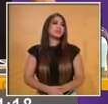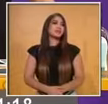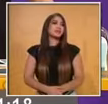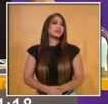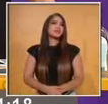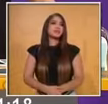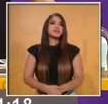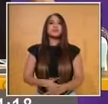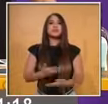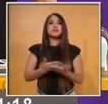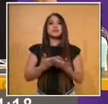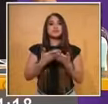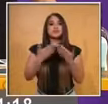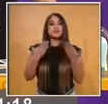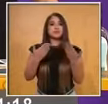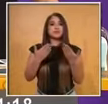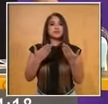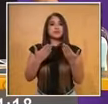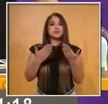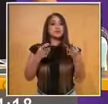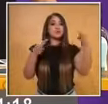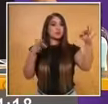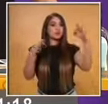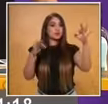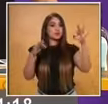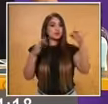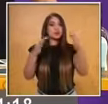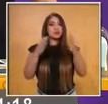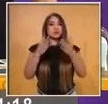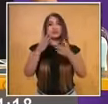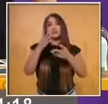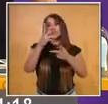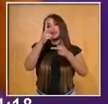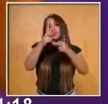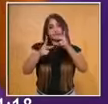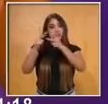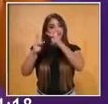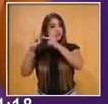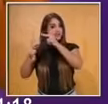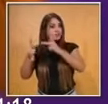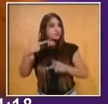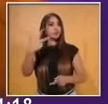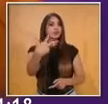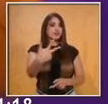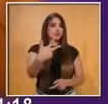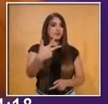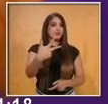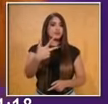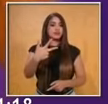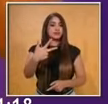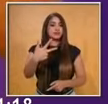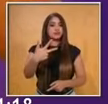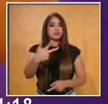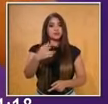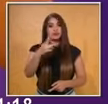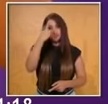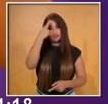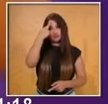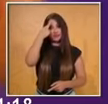hoja la vamos a dividir en 8 partes, ¿de acuerdo?